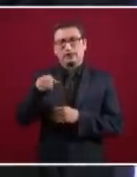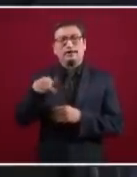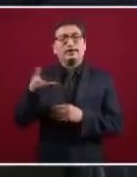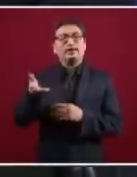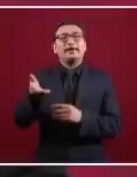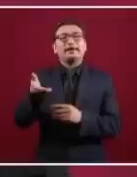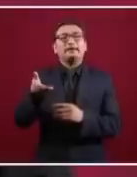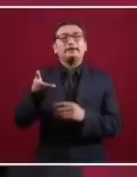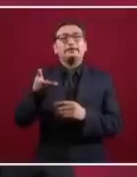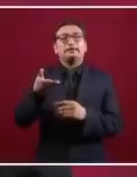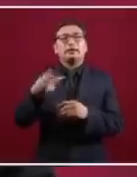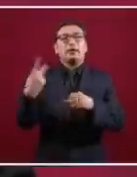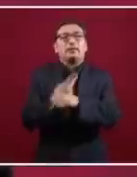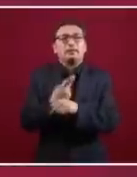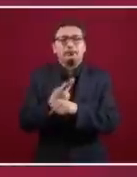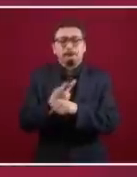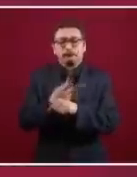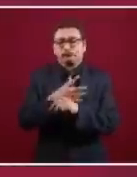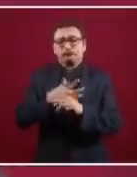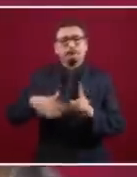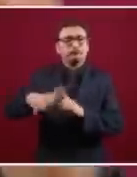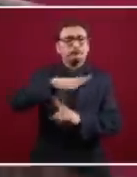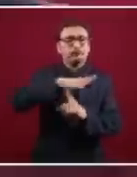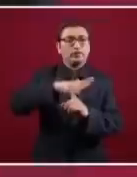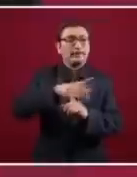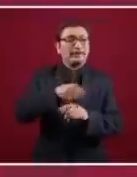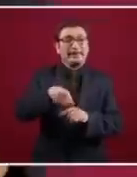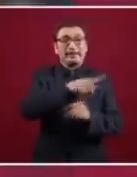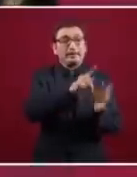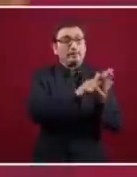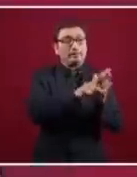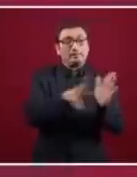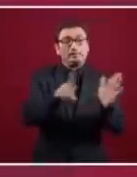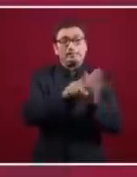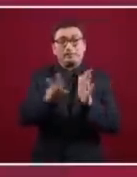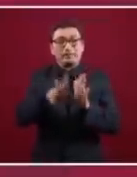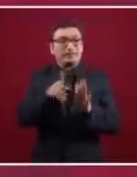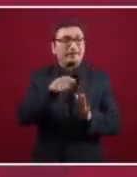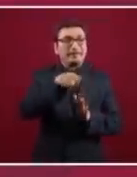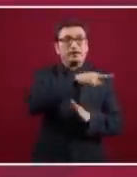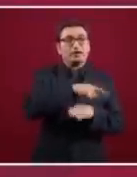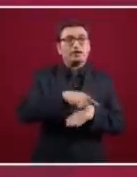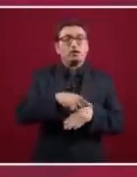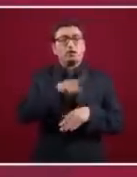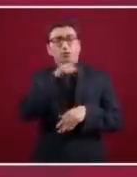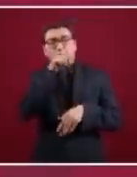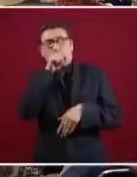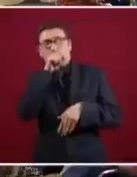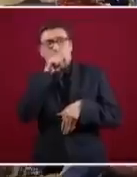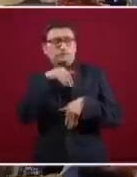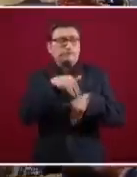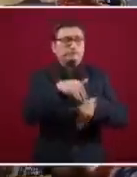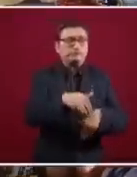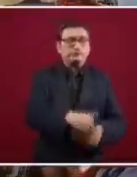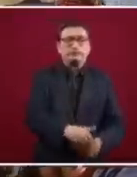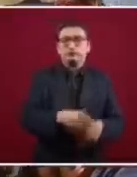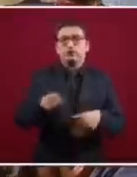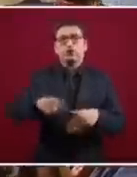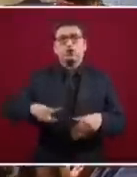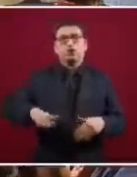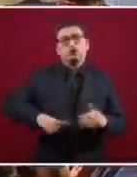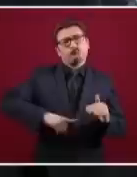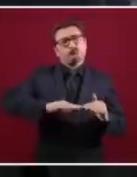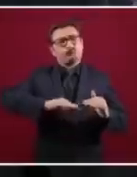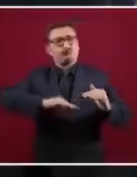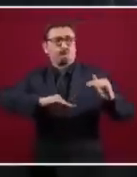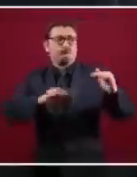nunca la prensa después de haber sido una prensa sometida abyecta y